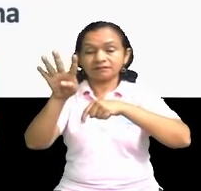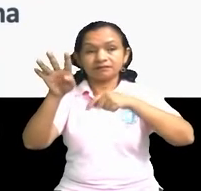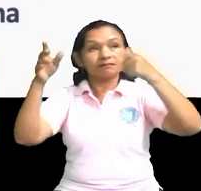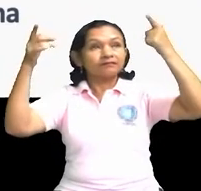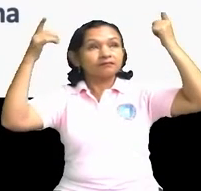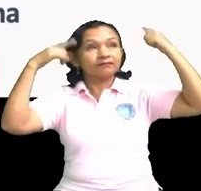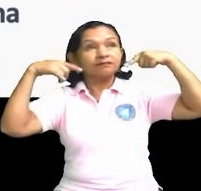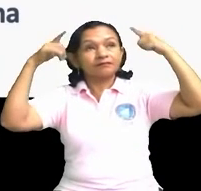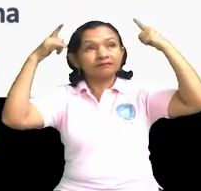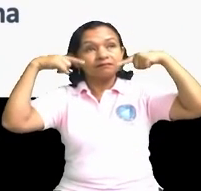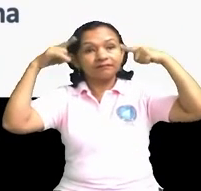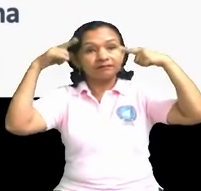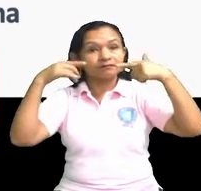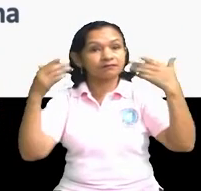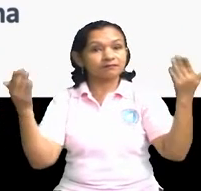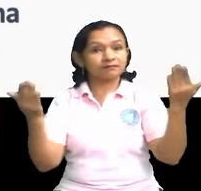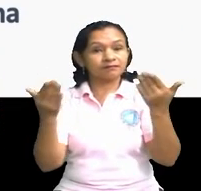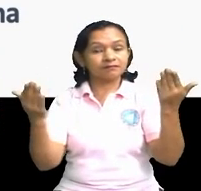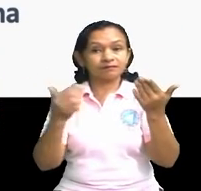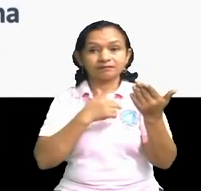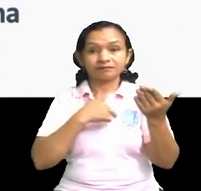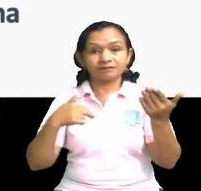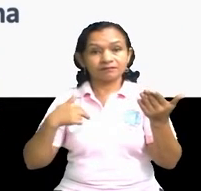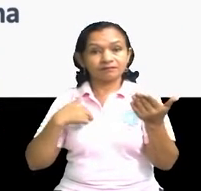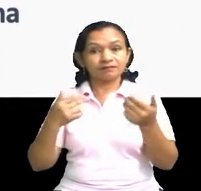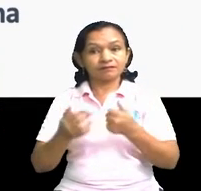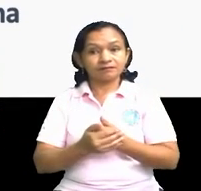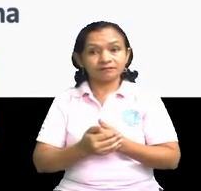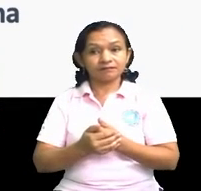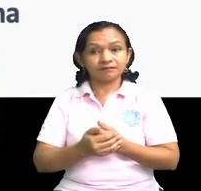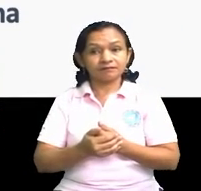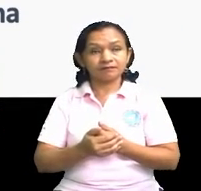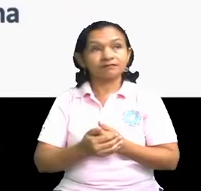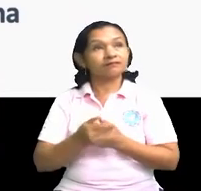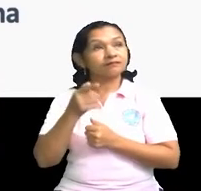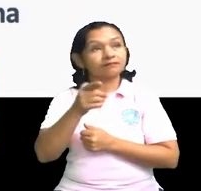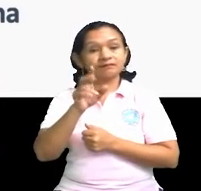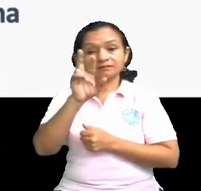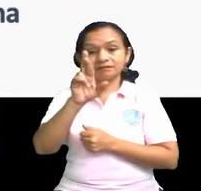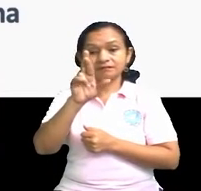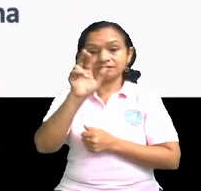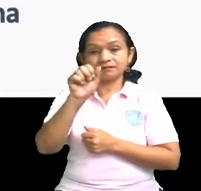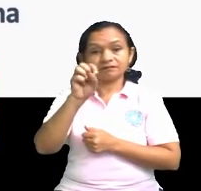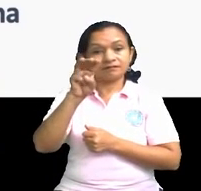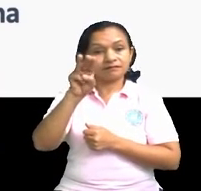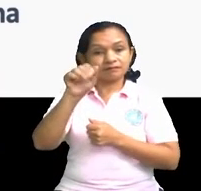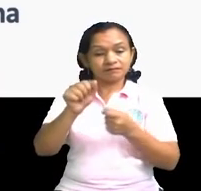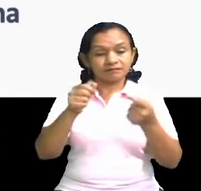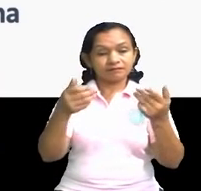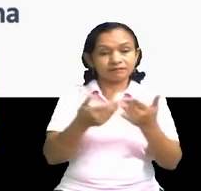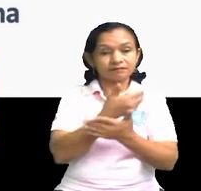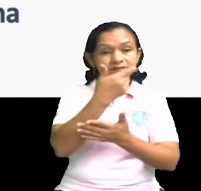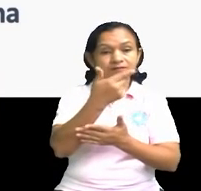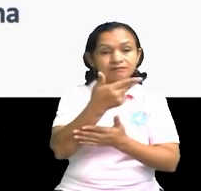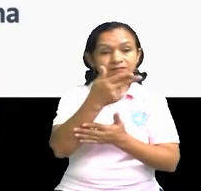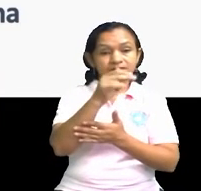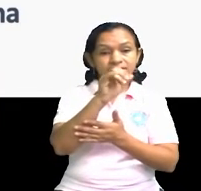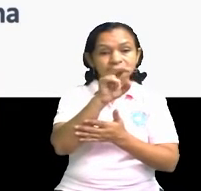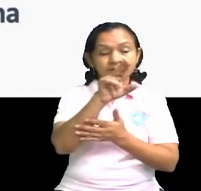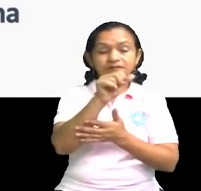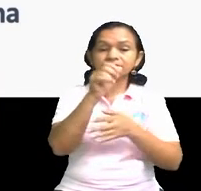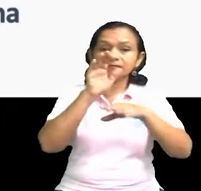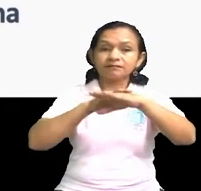carretera Masaya, que dicho sea de paso, ahí tenemos el Rama, Nueva Guinea. Llamamos a la